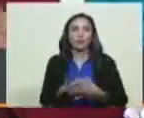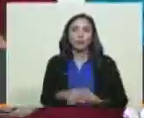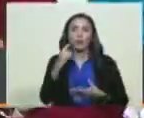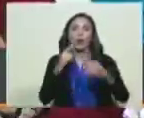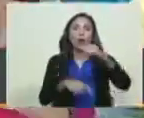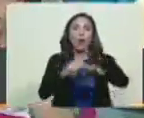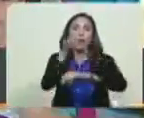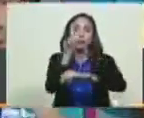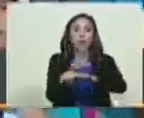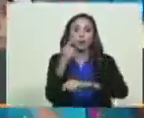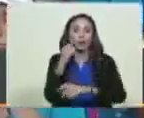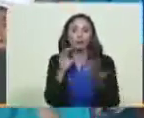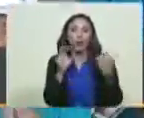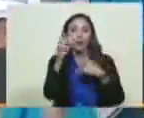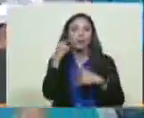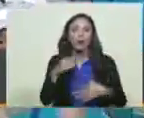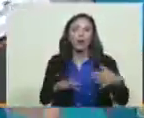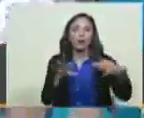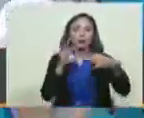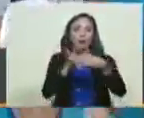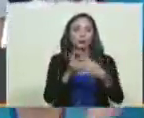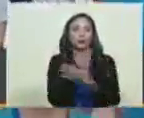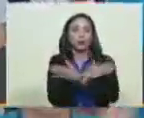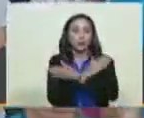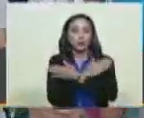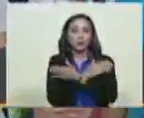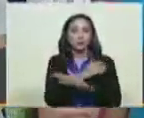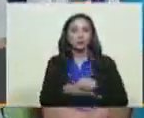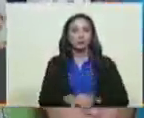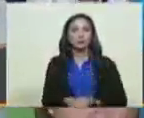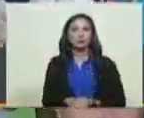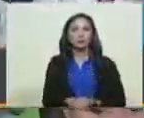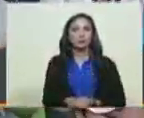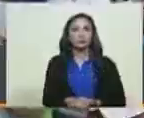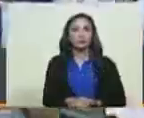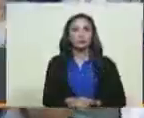unitario te felicito pedro